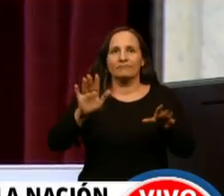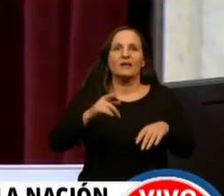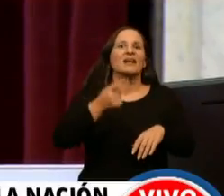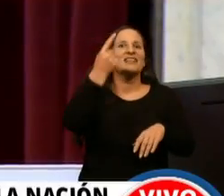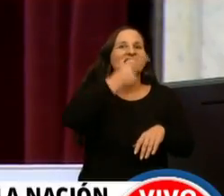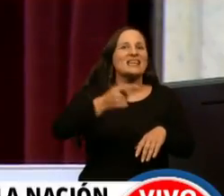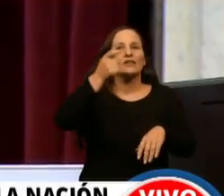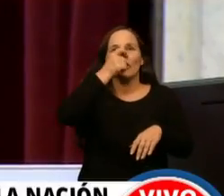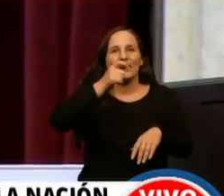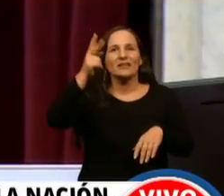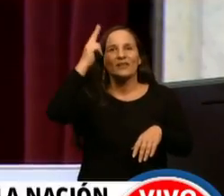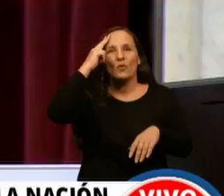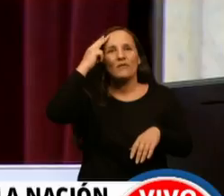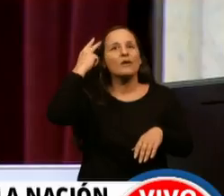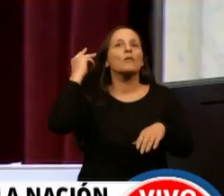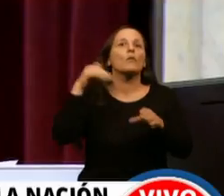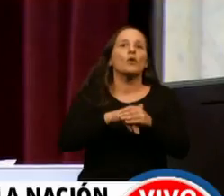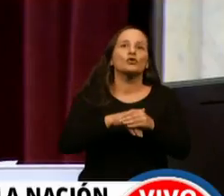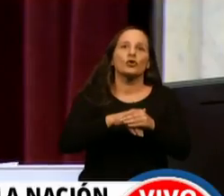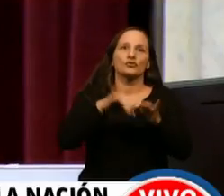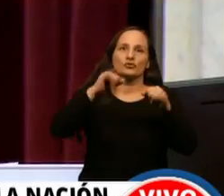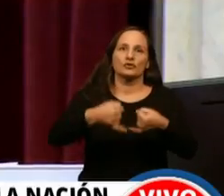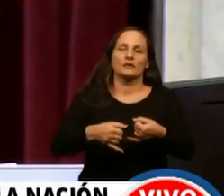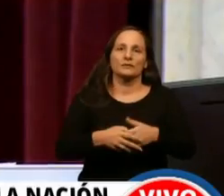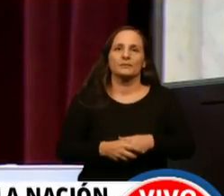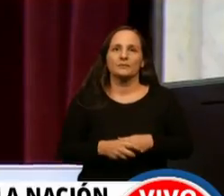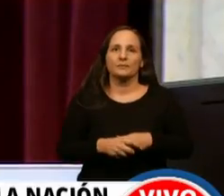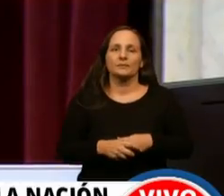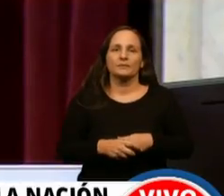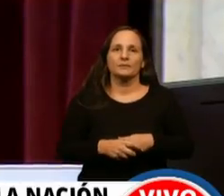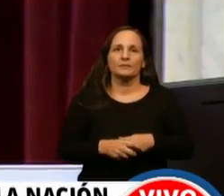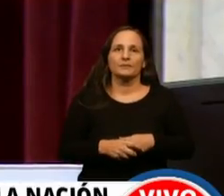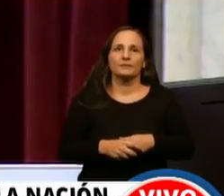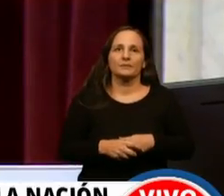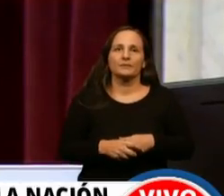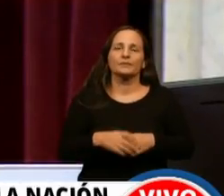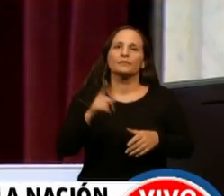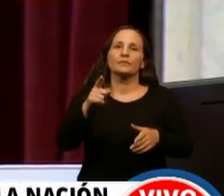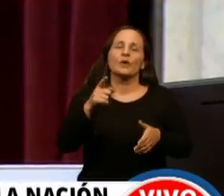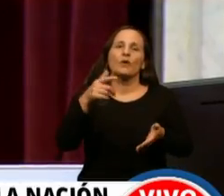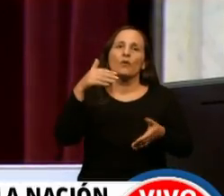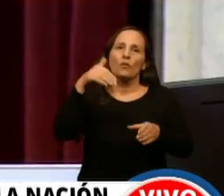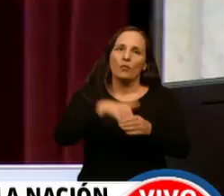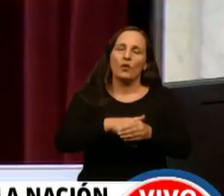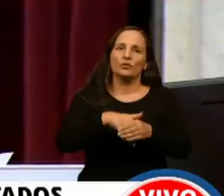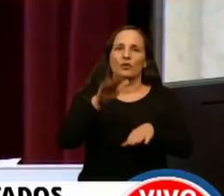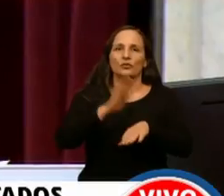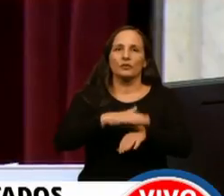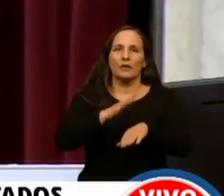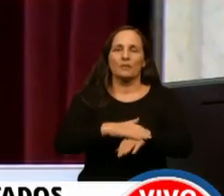129 votos afirmativos sírvase marcar su voto tiempo